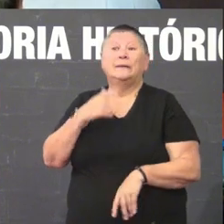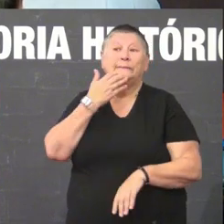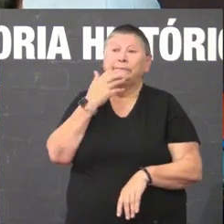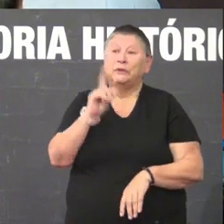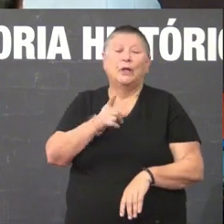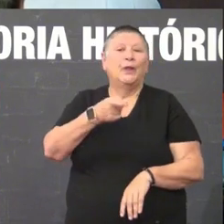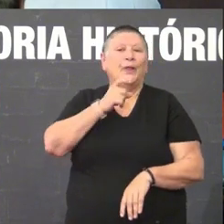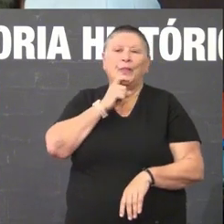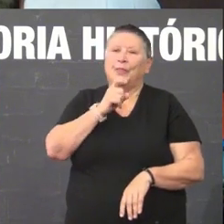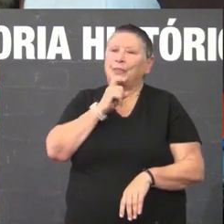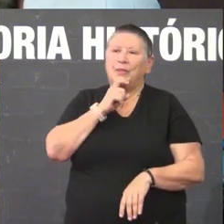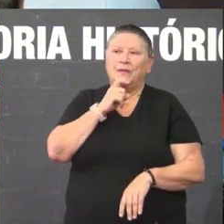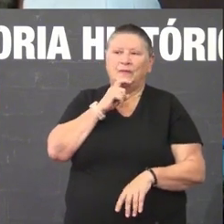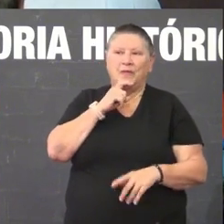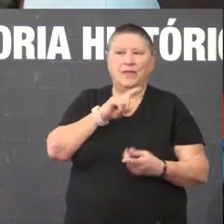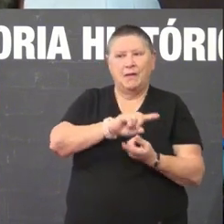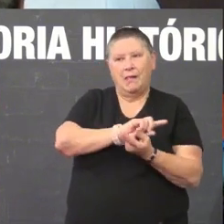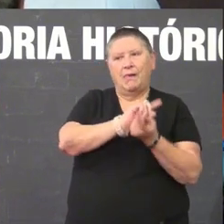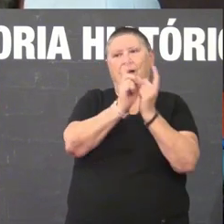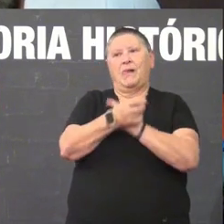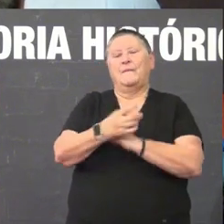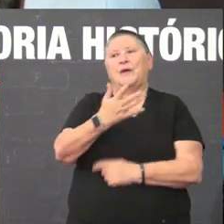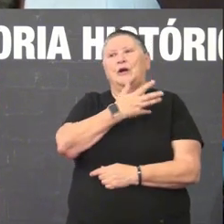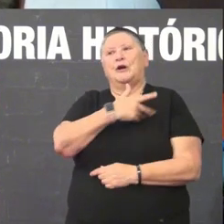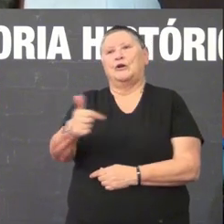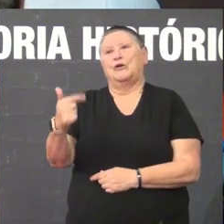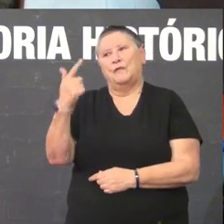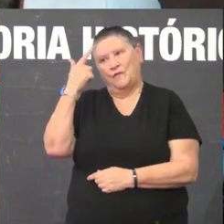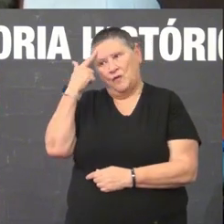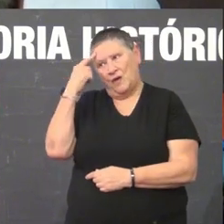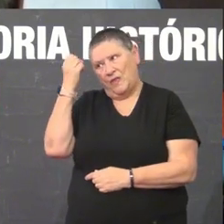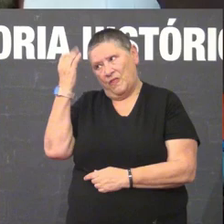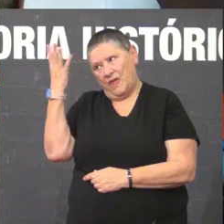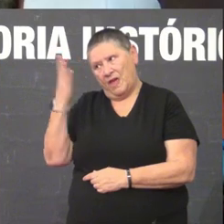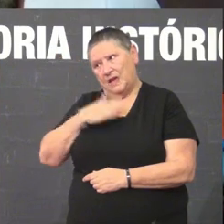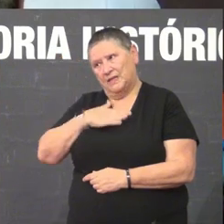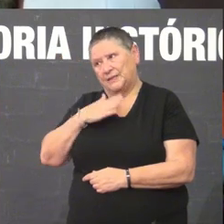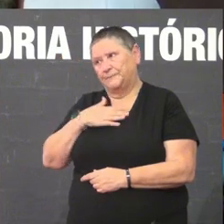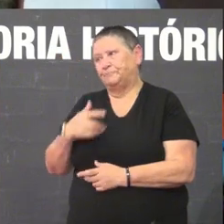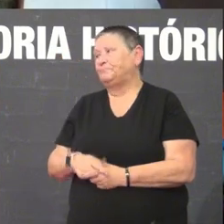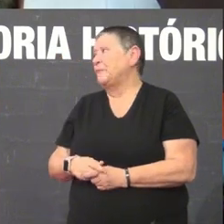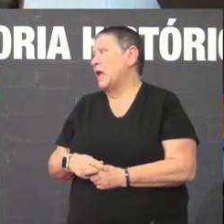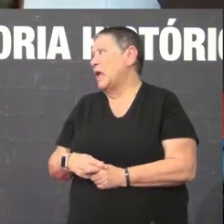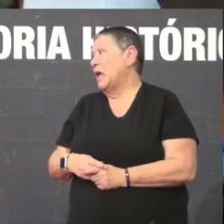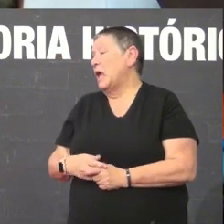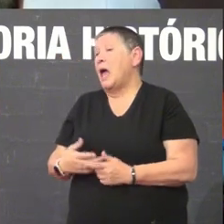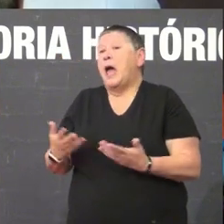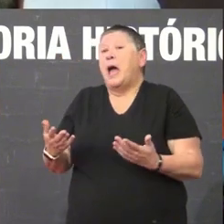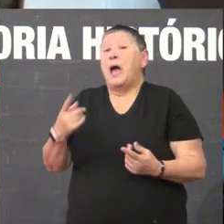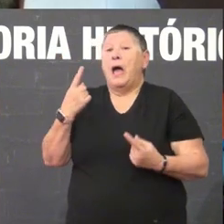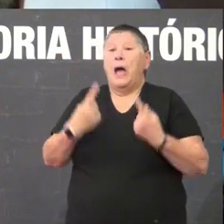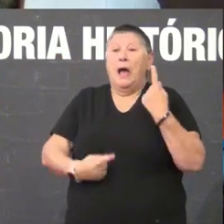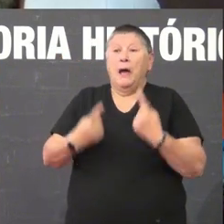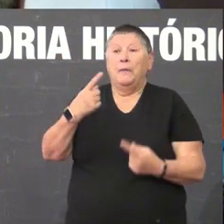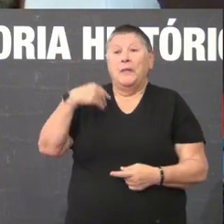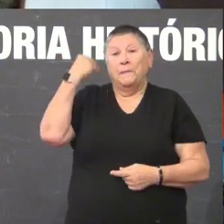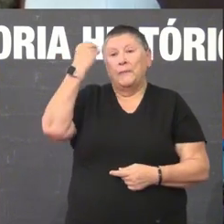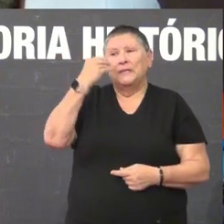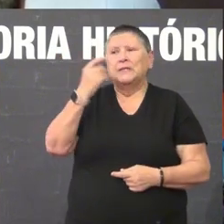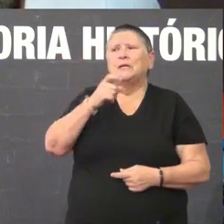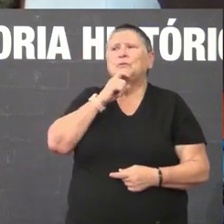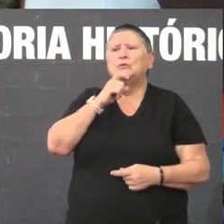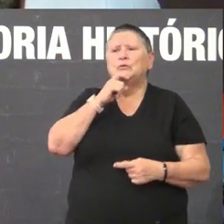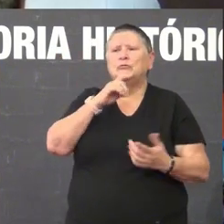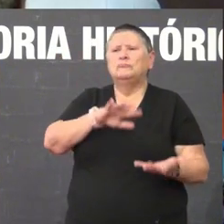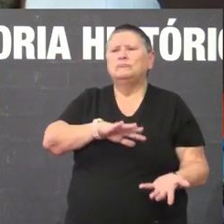revertir ese esa ese robo de esas ideas no a veces para pensamos que la manera de revertir eso